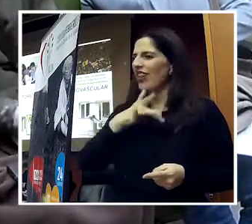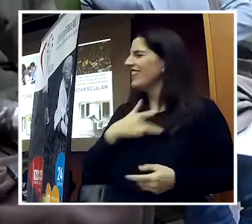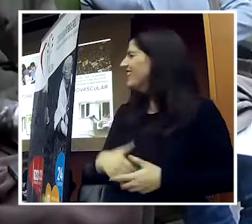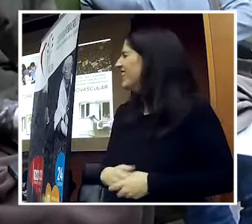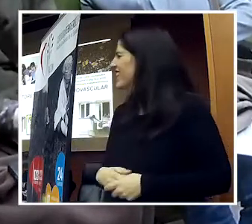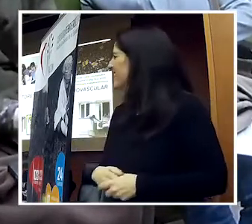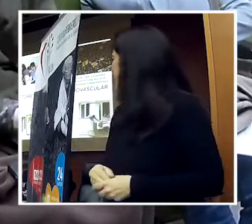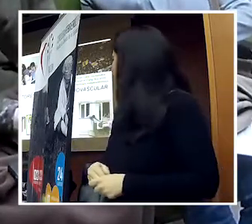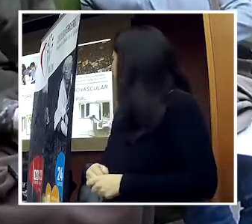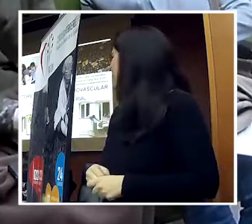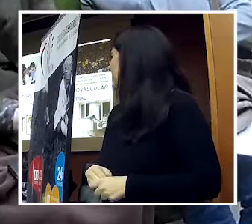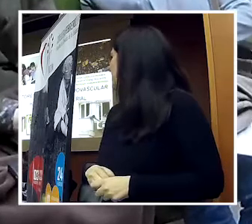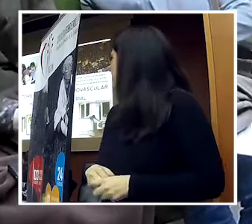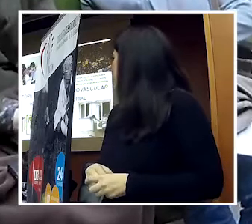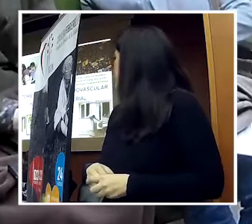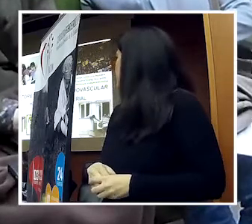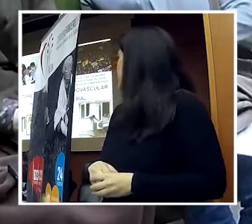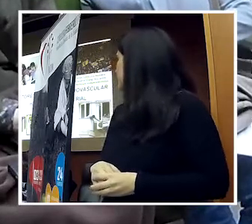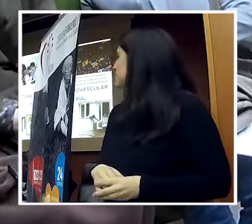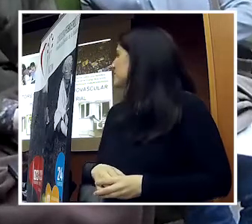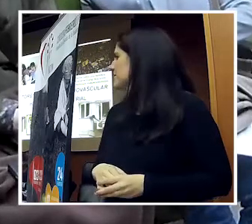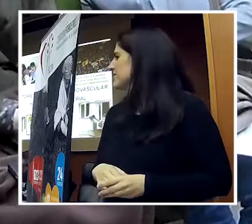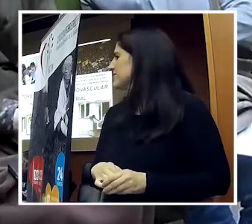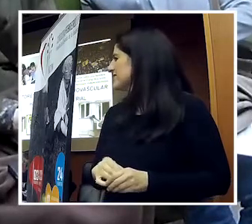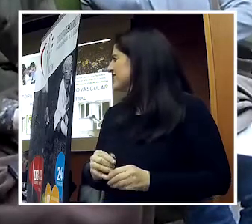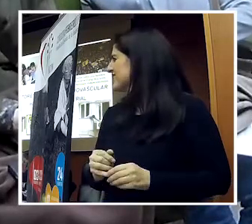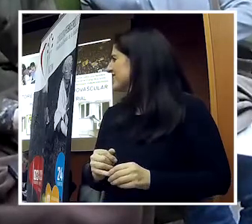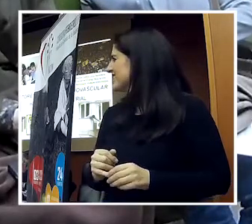nos ocasiona algún que otro problema de tipo infarto, ¿no?